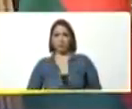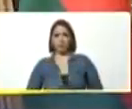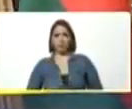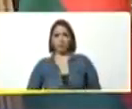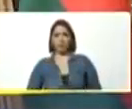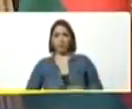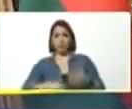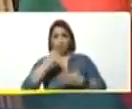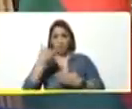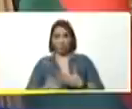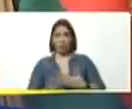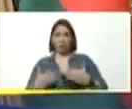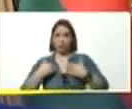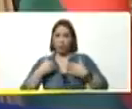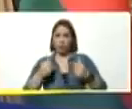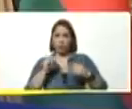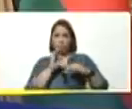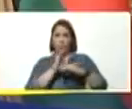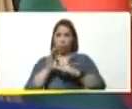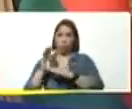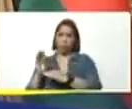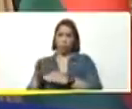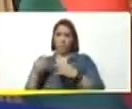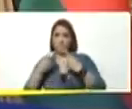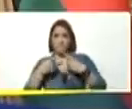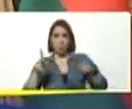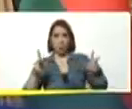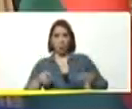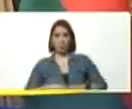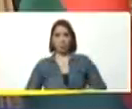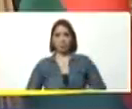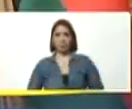en proyectos de seguridad pública,